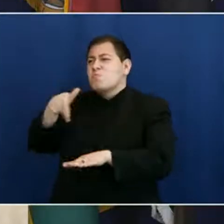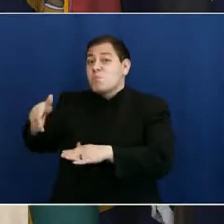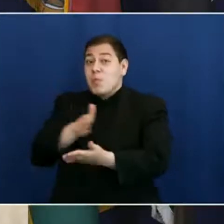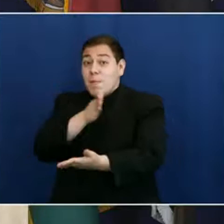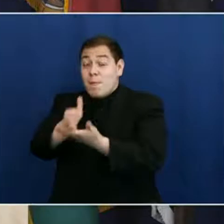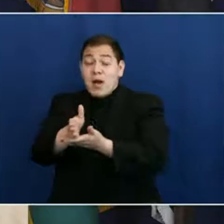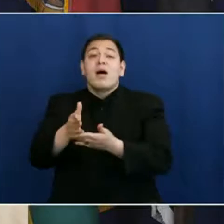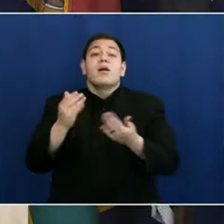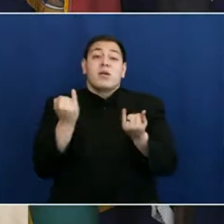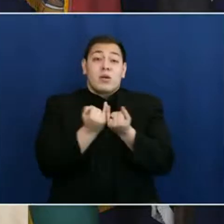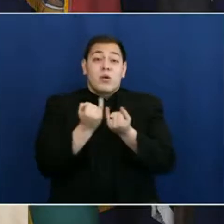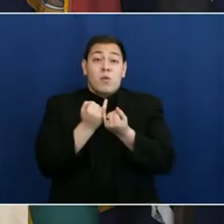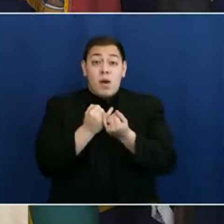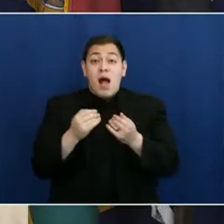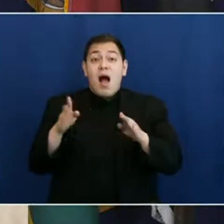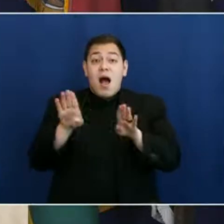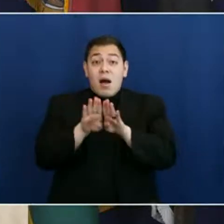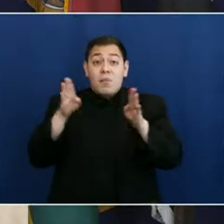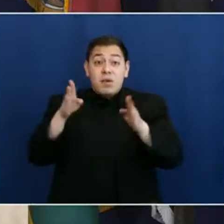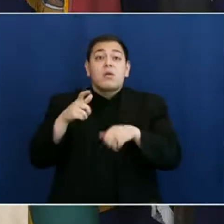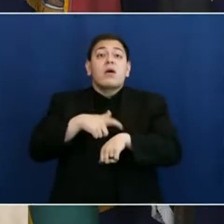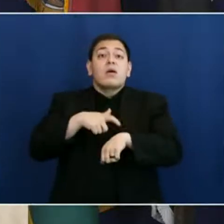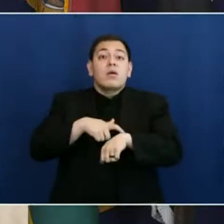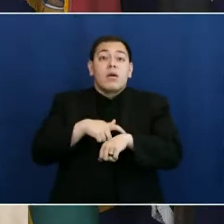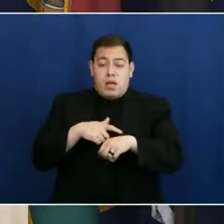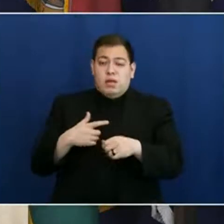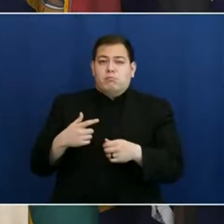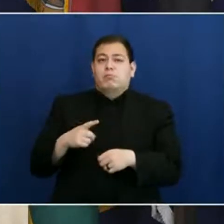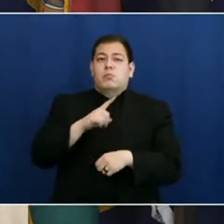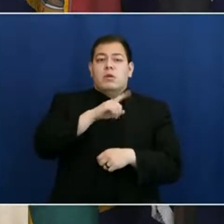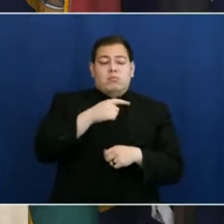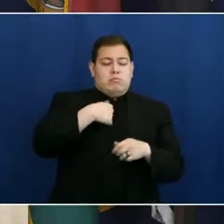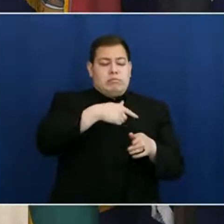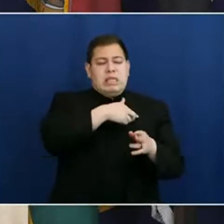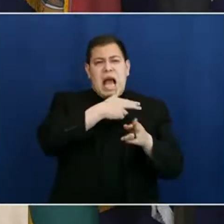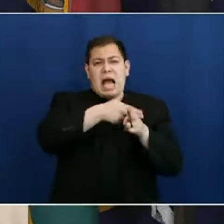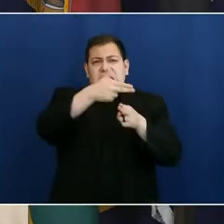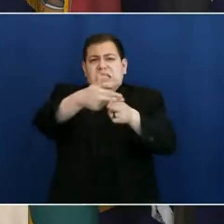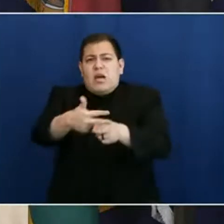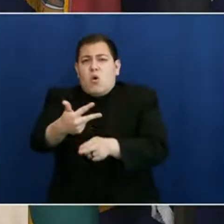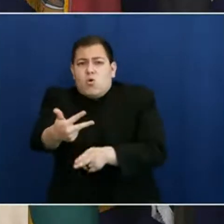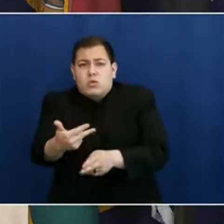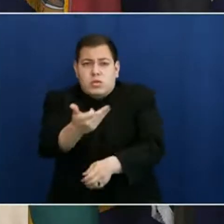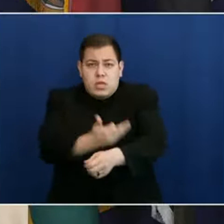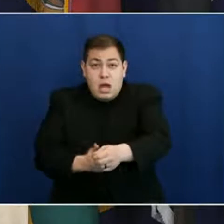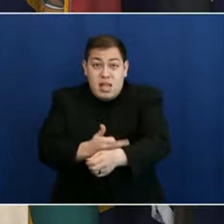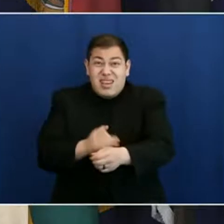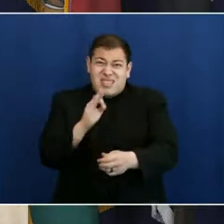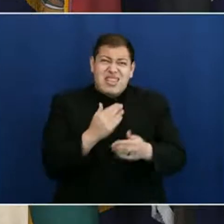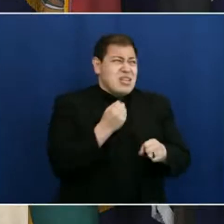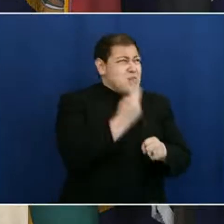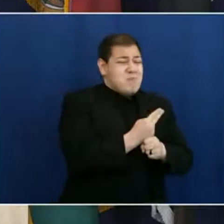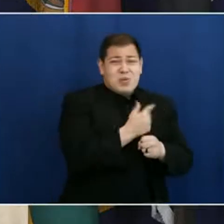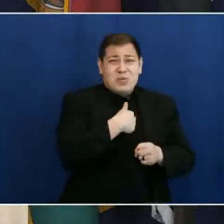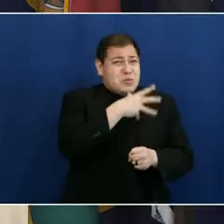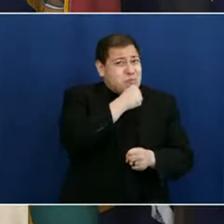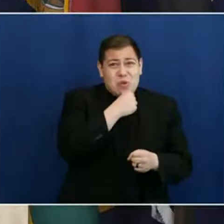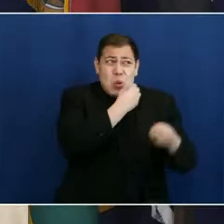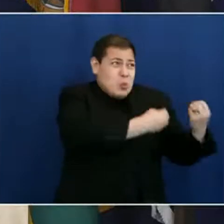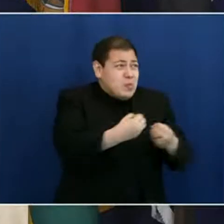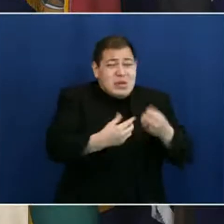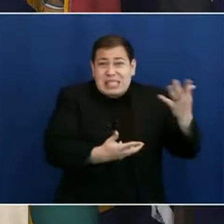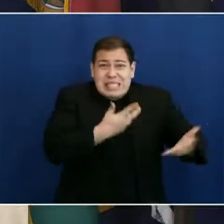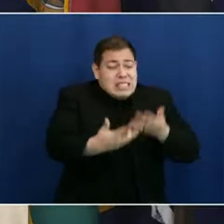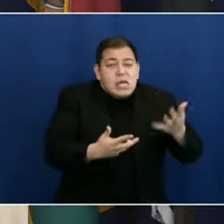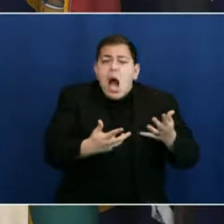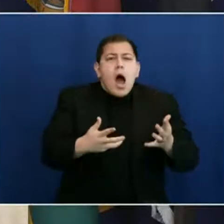para aquellas personas y los trabajadores que tengan que llegar, que no puedan ir durante la mañana, ¿no? Entonces, vamos a seguir haciendo